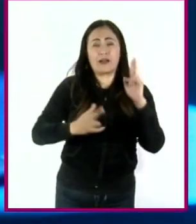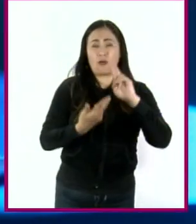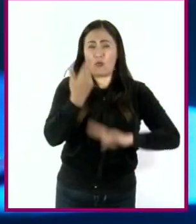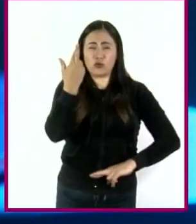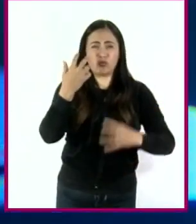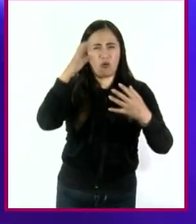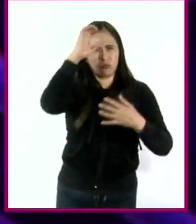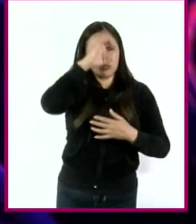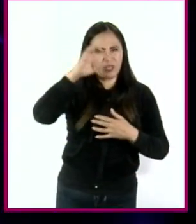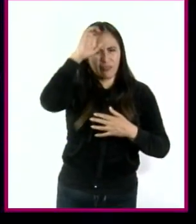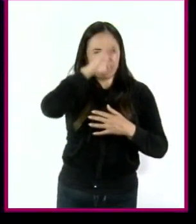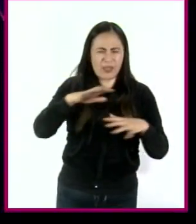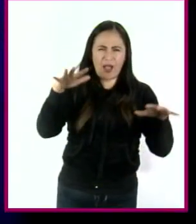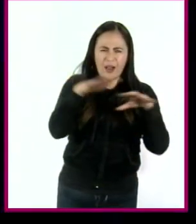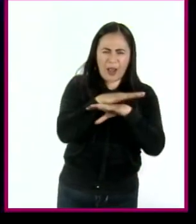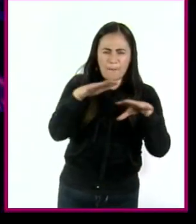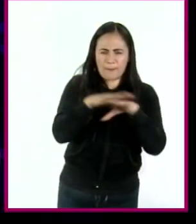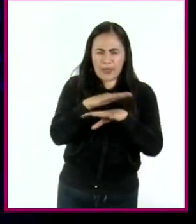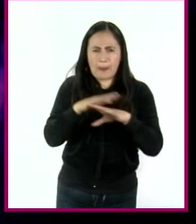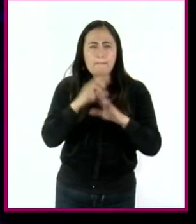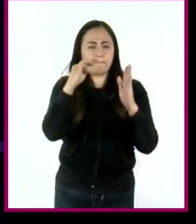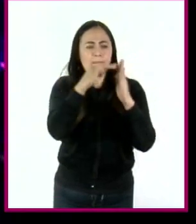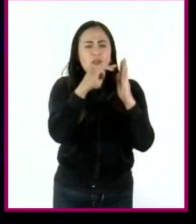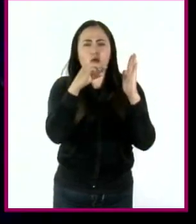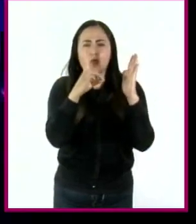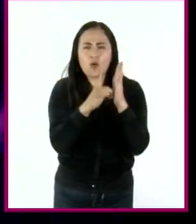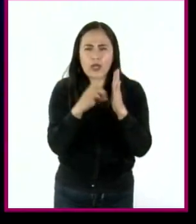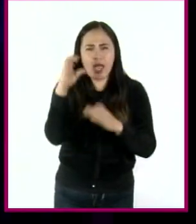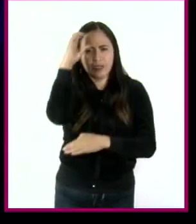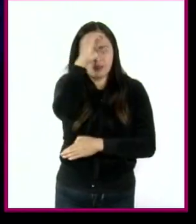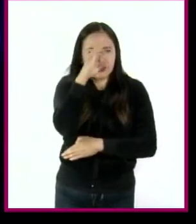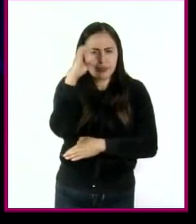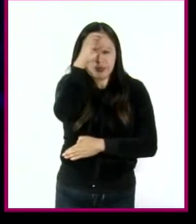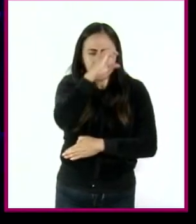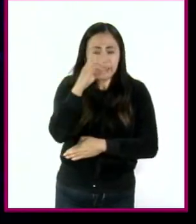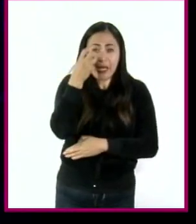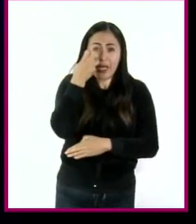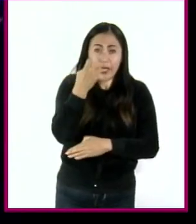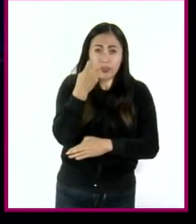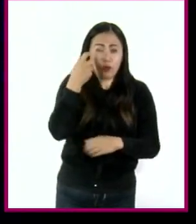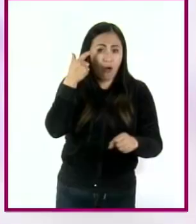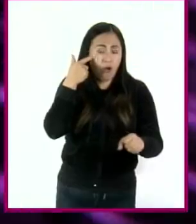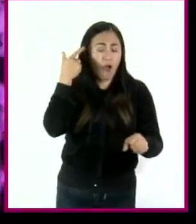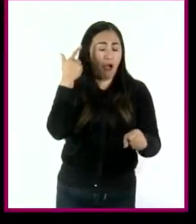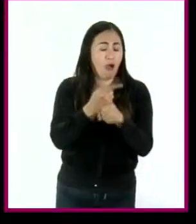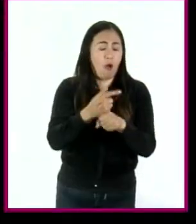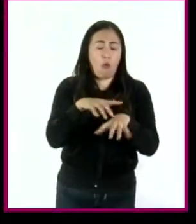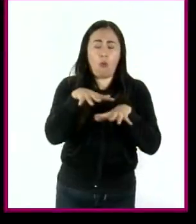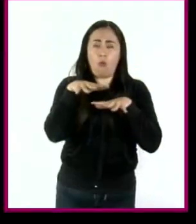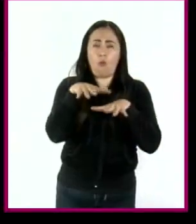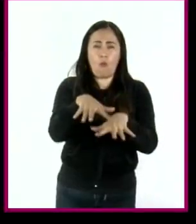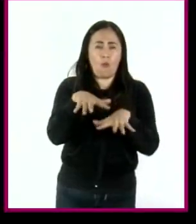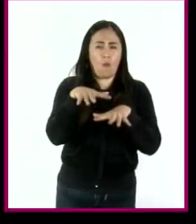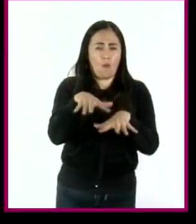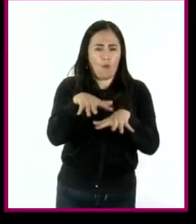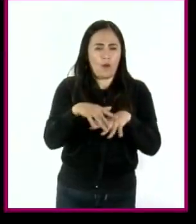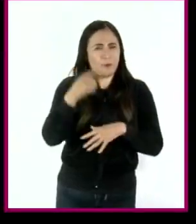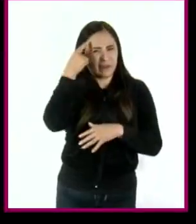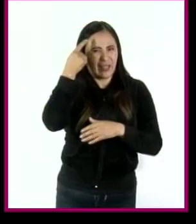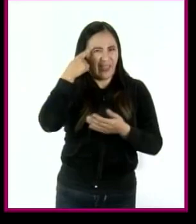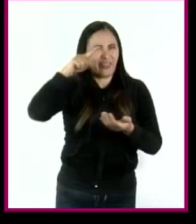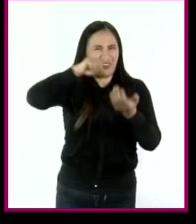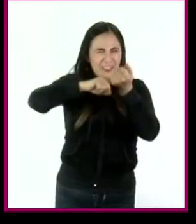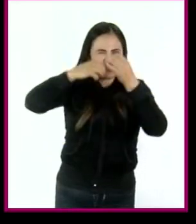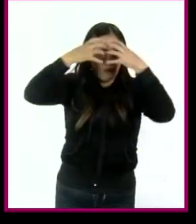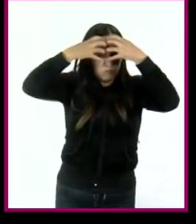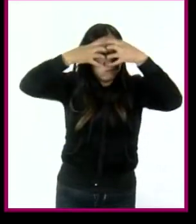científica, se empezó a aplicar el método científico, obteniendo uno de los descubrimientos más impactantes. El cerebro